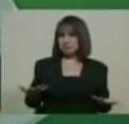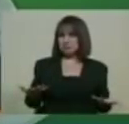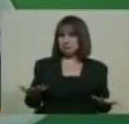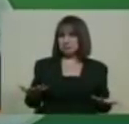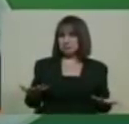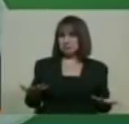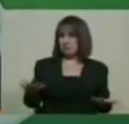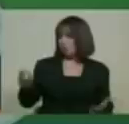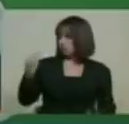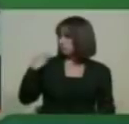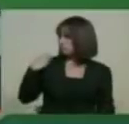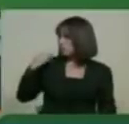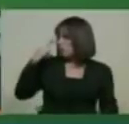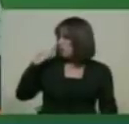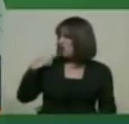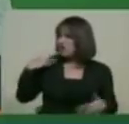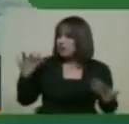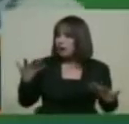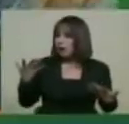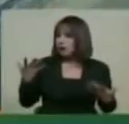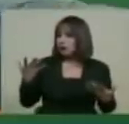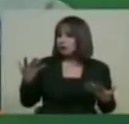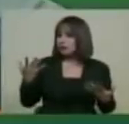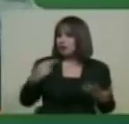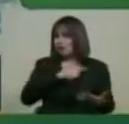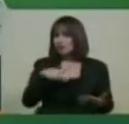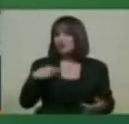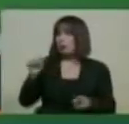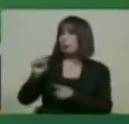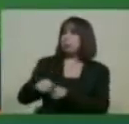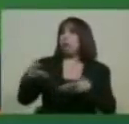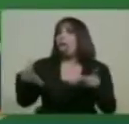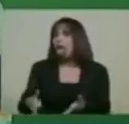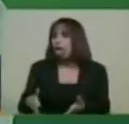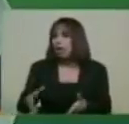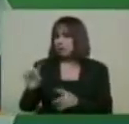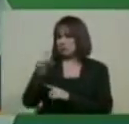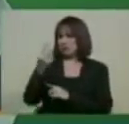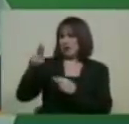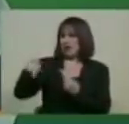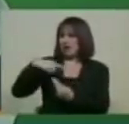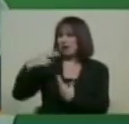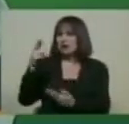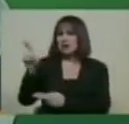Alguien pudo decirle a Bolívar: Bolívar, pero si venimos de una derrota en la Primera República.